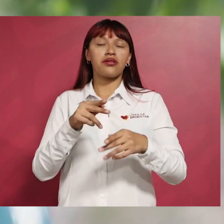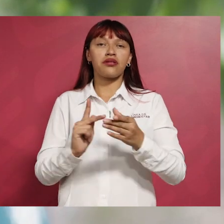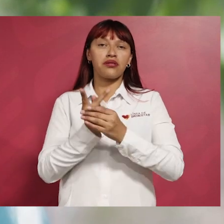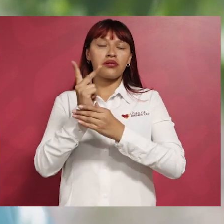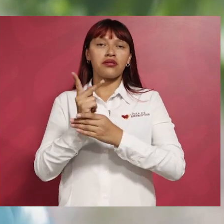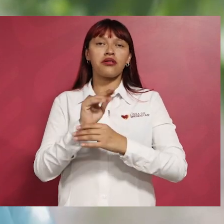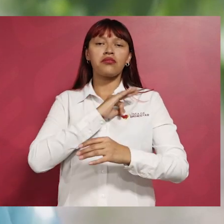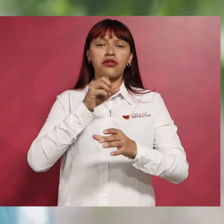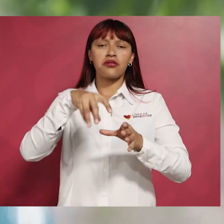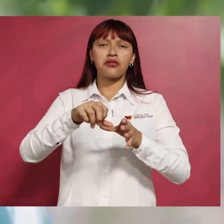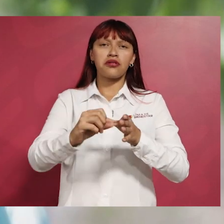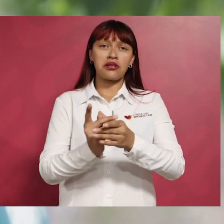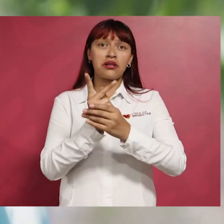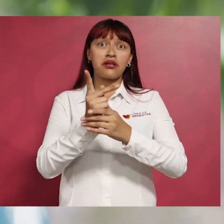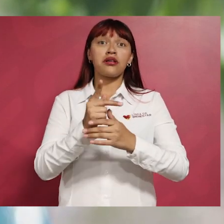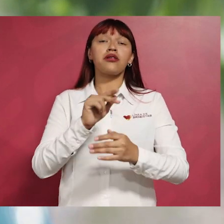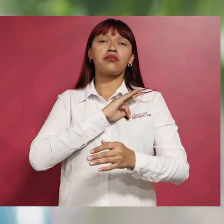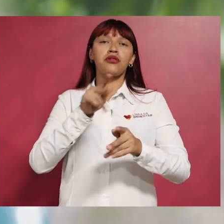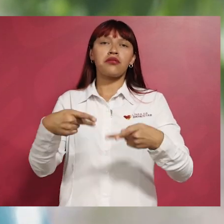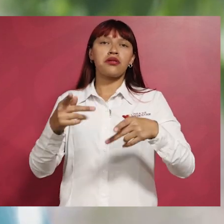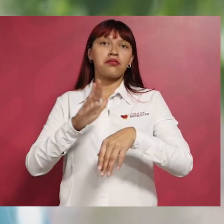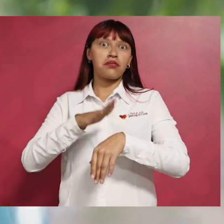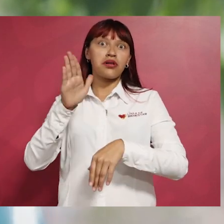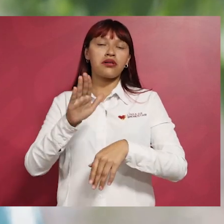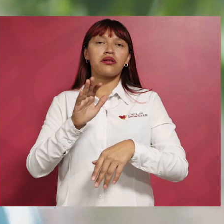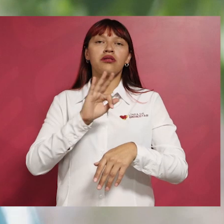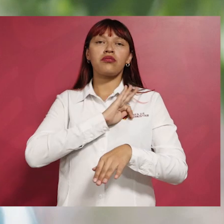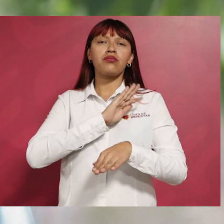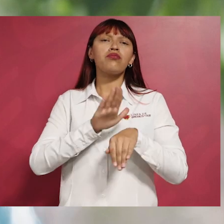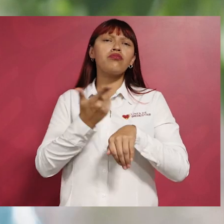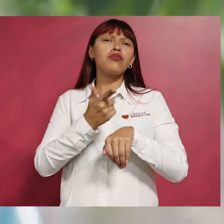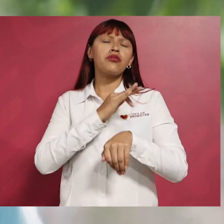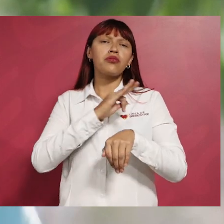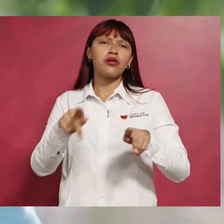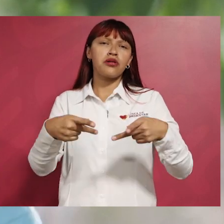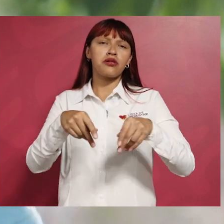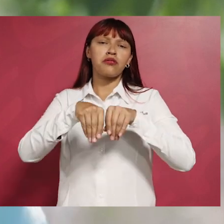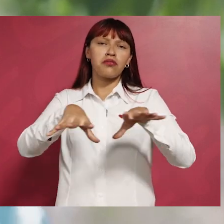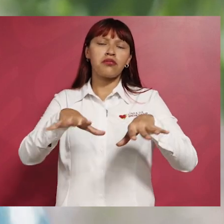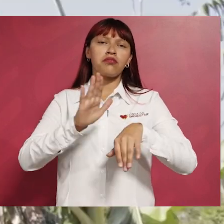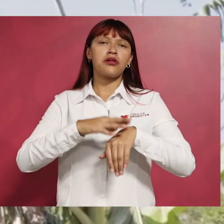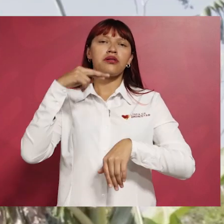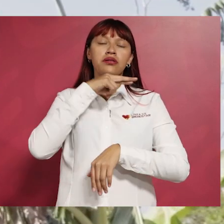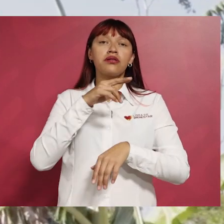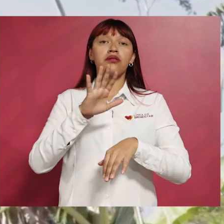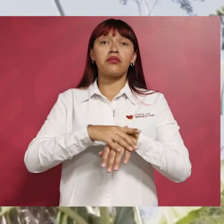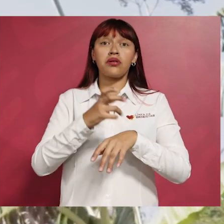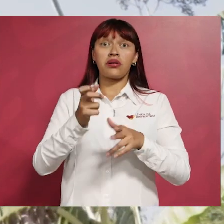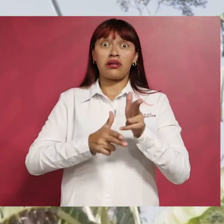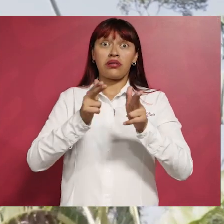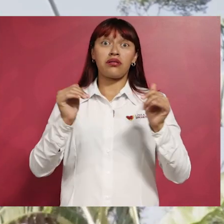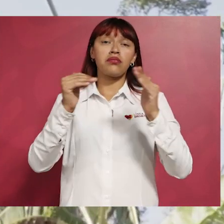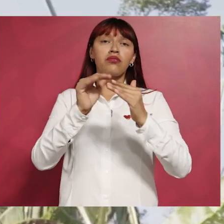sea, vamos a sembrar y pues nuestro producto va a valer más. O sea, pues lo vamos a distribuir rápido. Y pues con eso del Tren Maya pueden